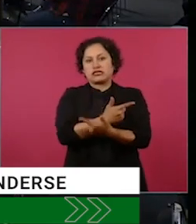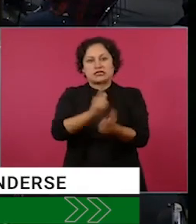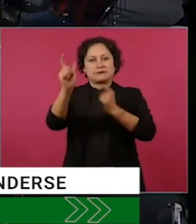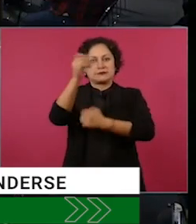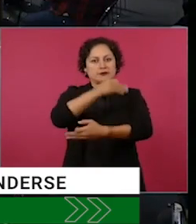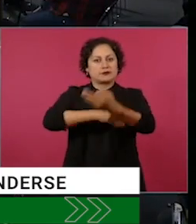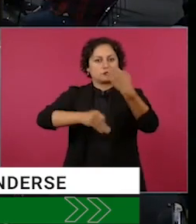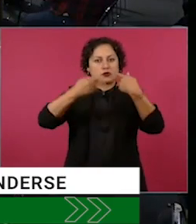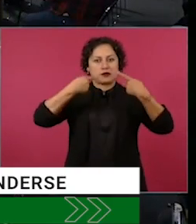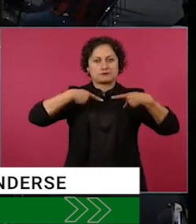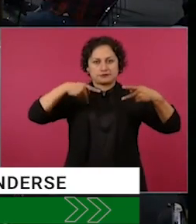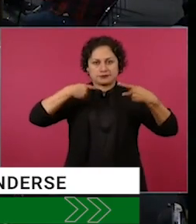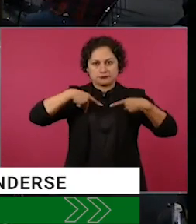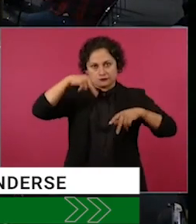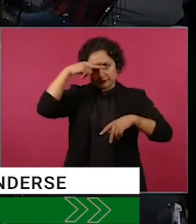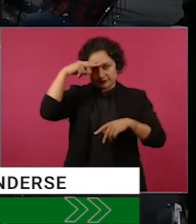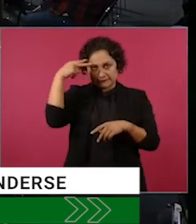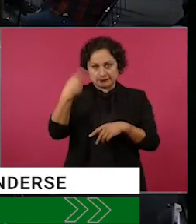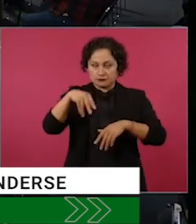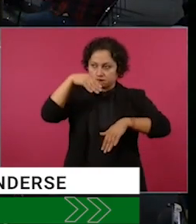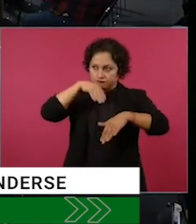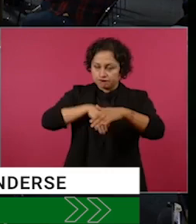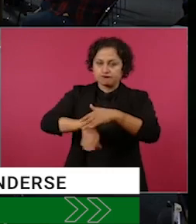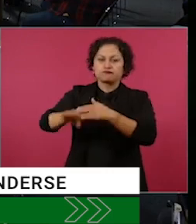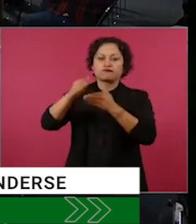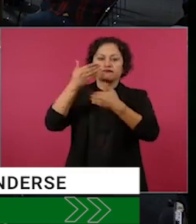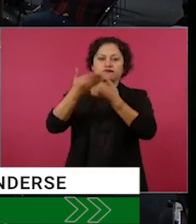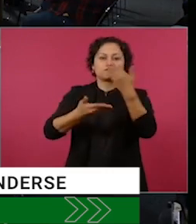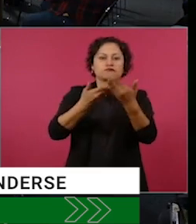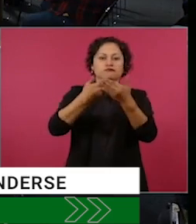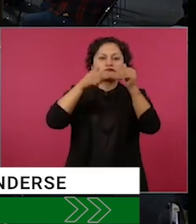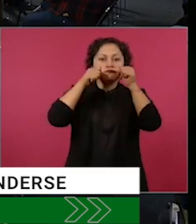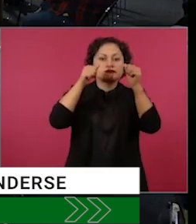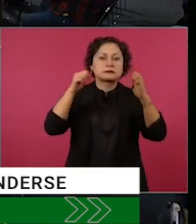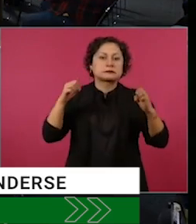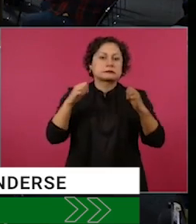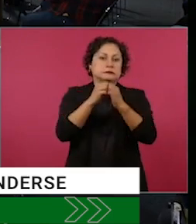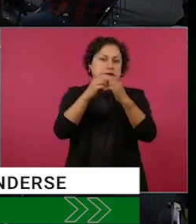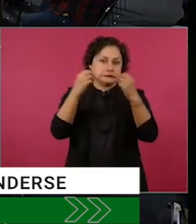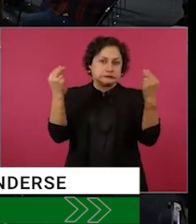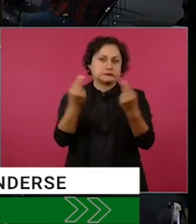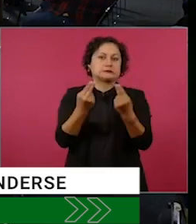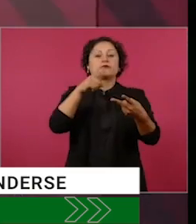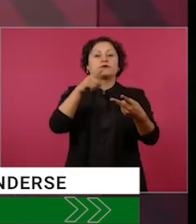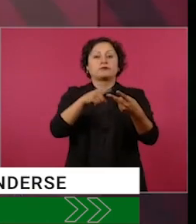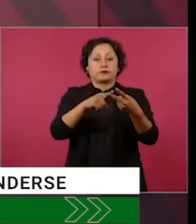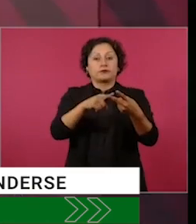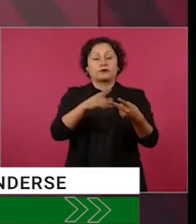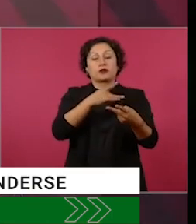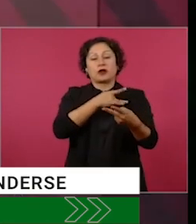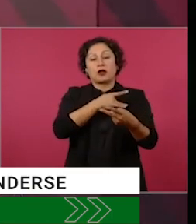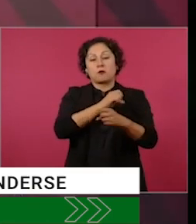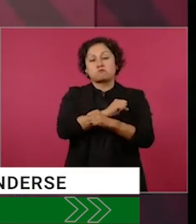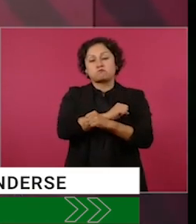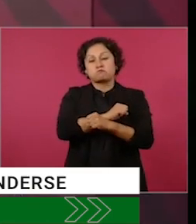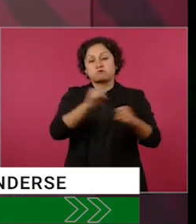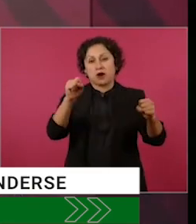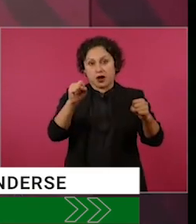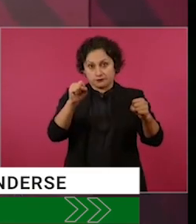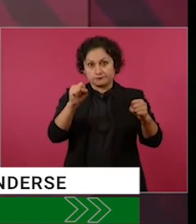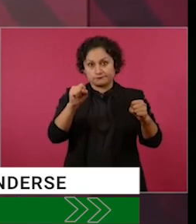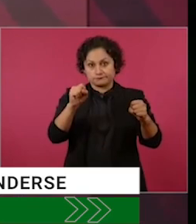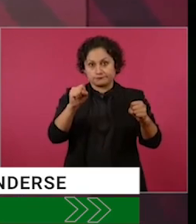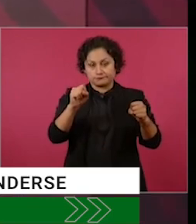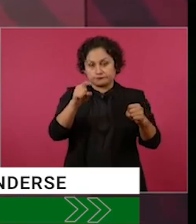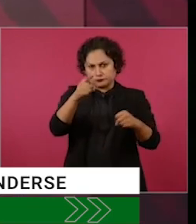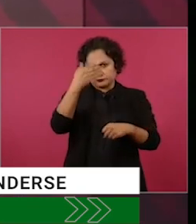en los hospitales del IMSS-Bienestar para casos de infartos o urgencias. ¿Infartos? Que es la principal